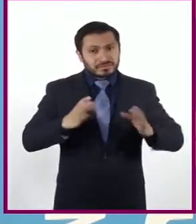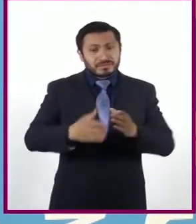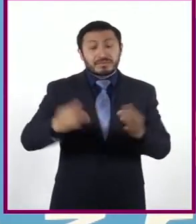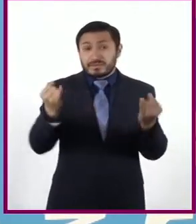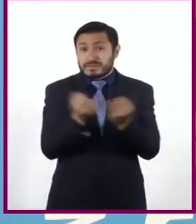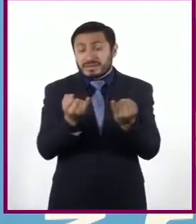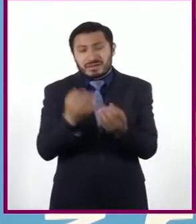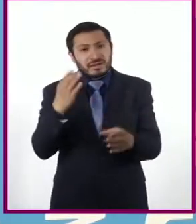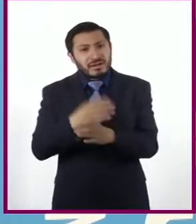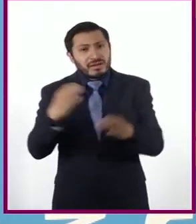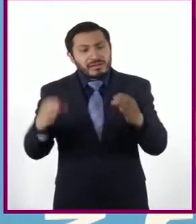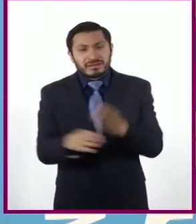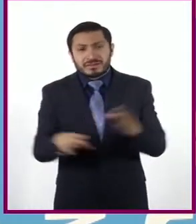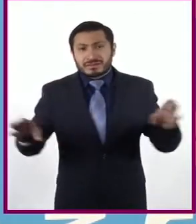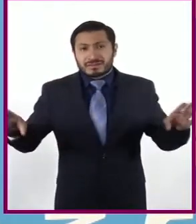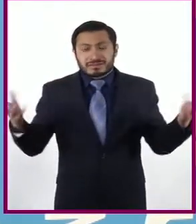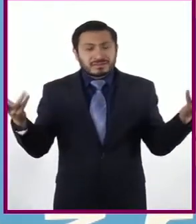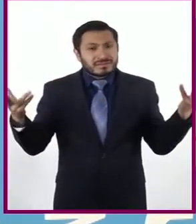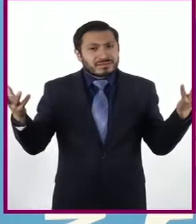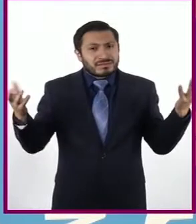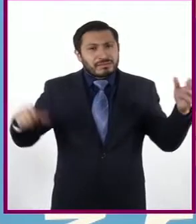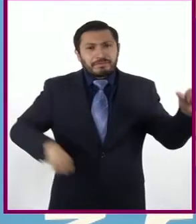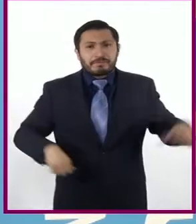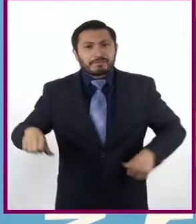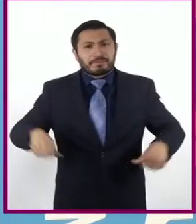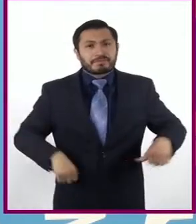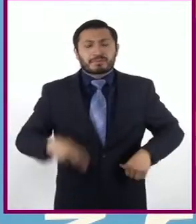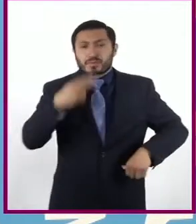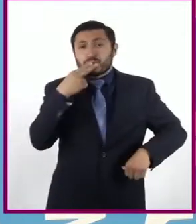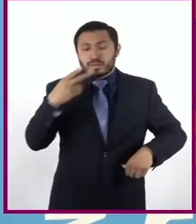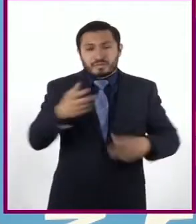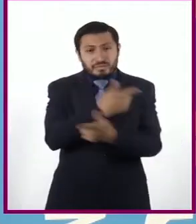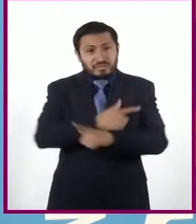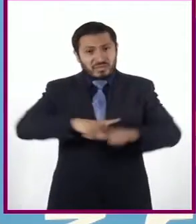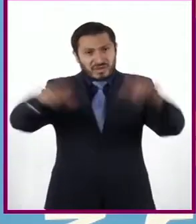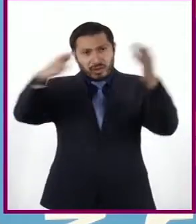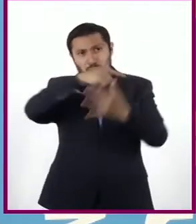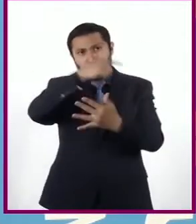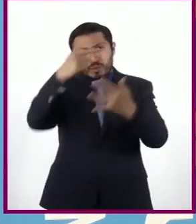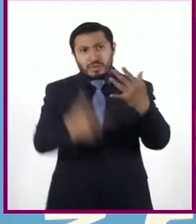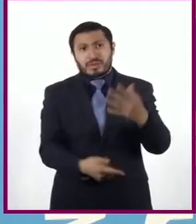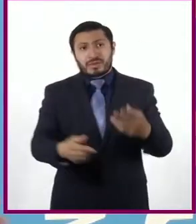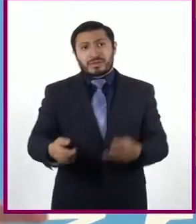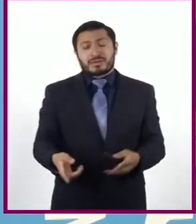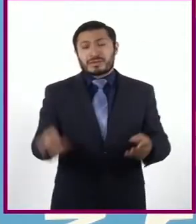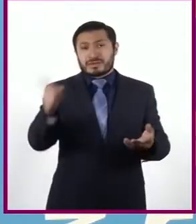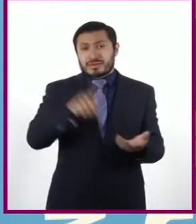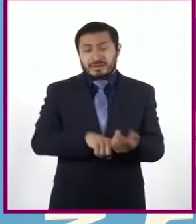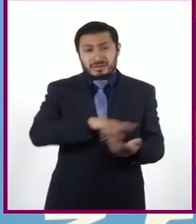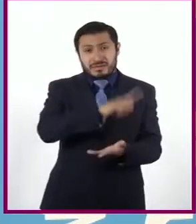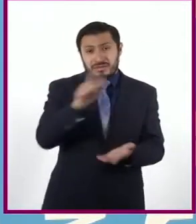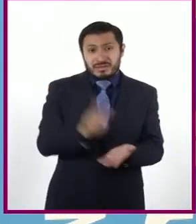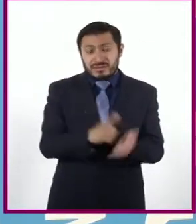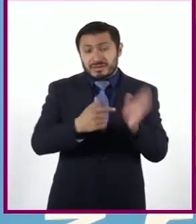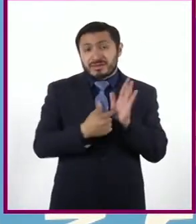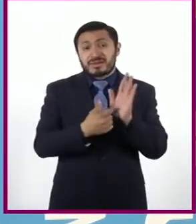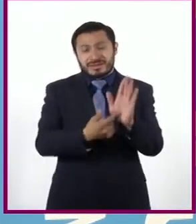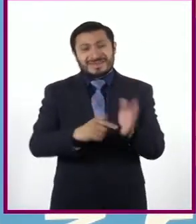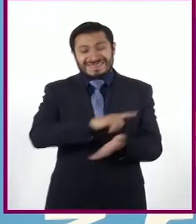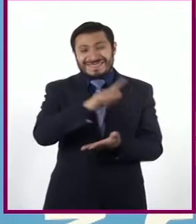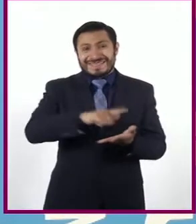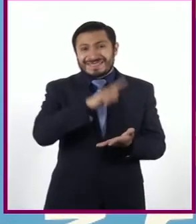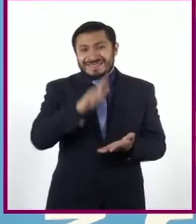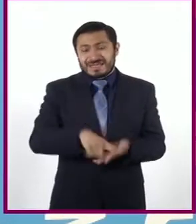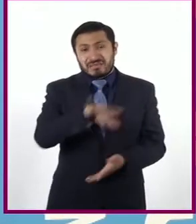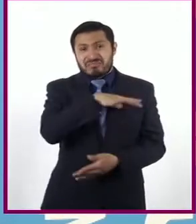aquellas acciones que les permita ejercer las libertades fundamentales, conforme lo establece, por ejemplo, la Ley General